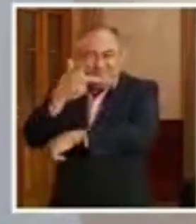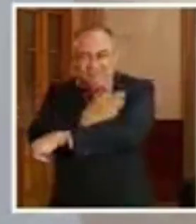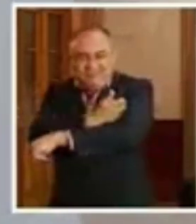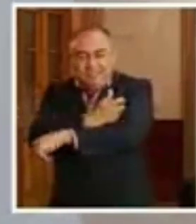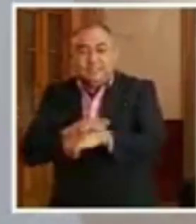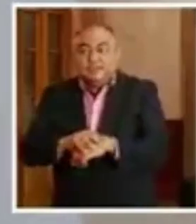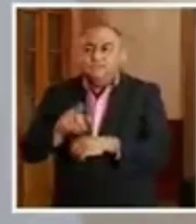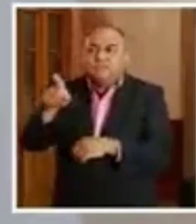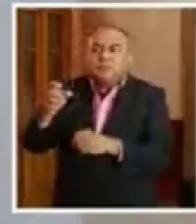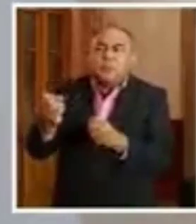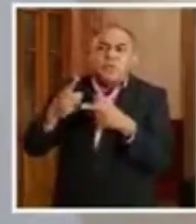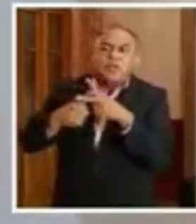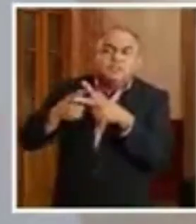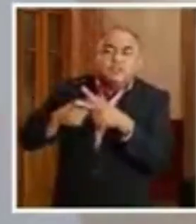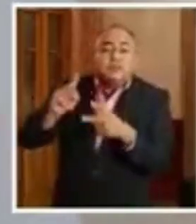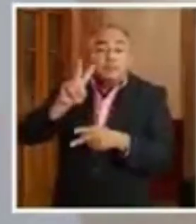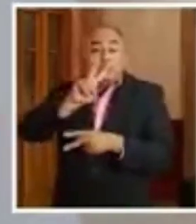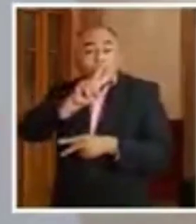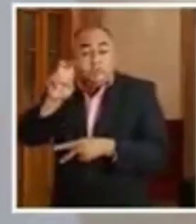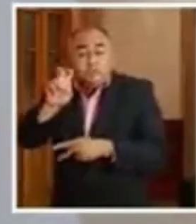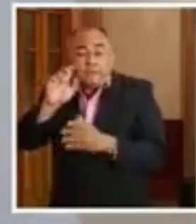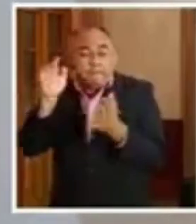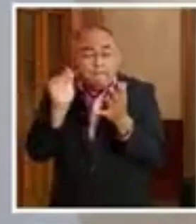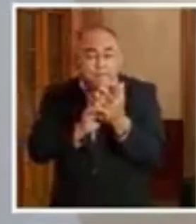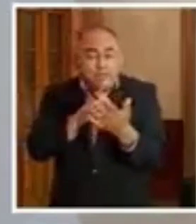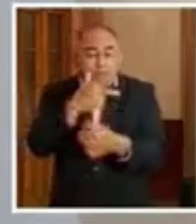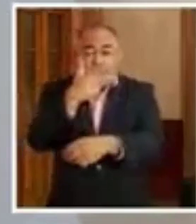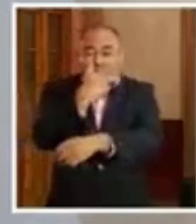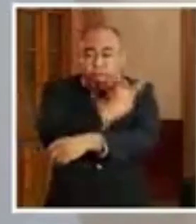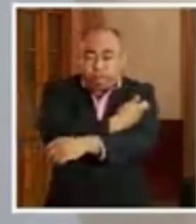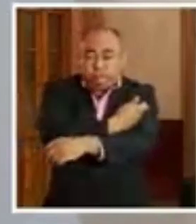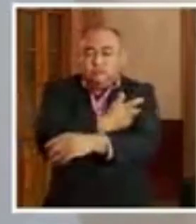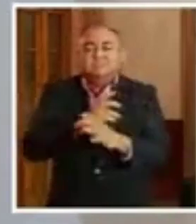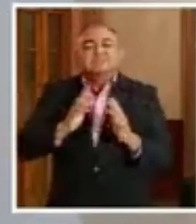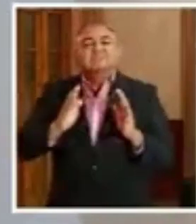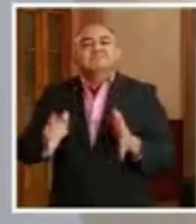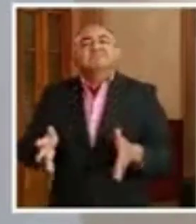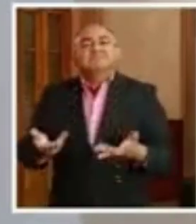supera las 200,000 vacunas.